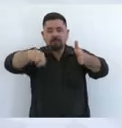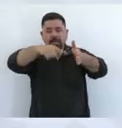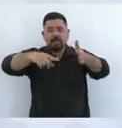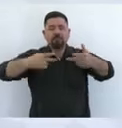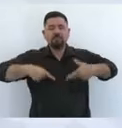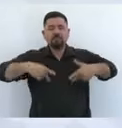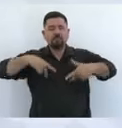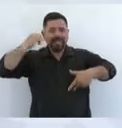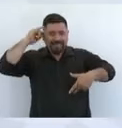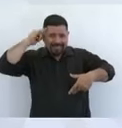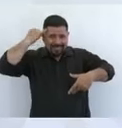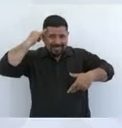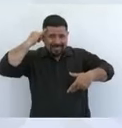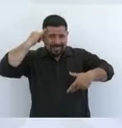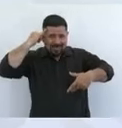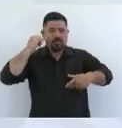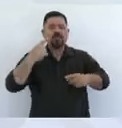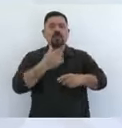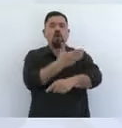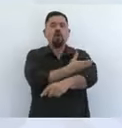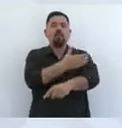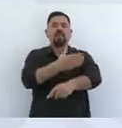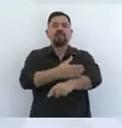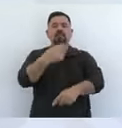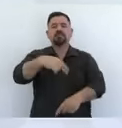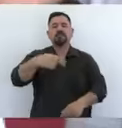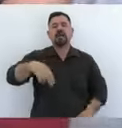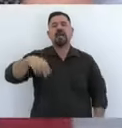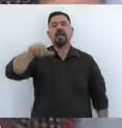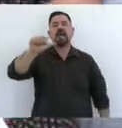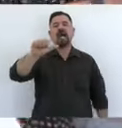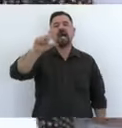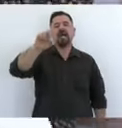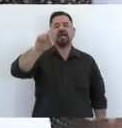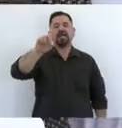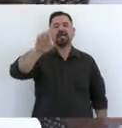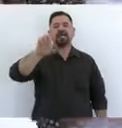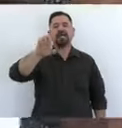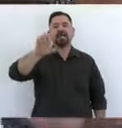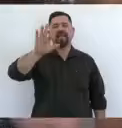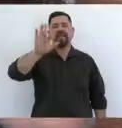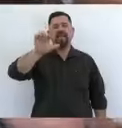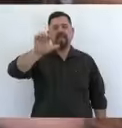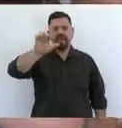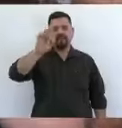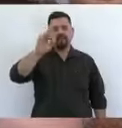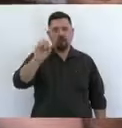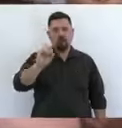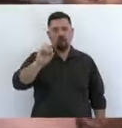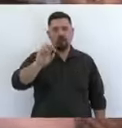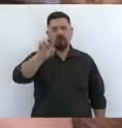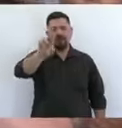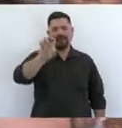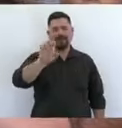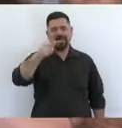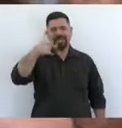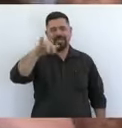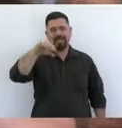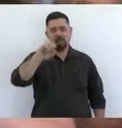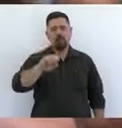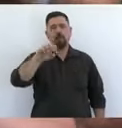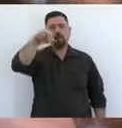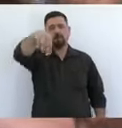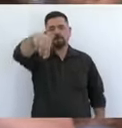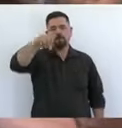indígena, el compañero Adelfo Regino Montes, director general del Instituto Nacional de los